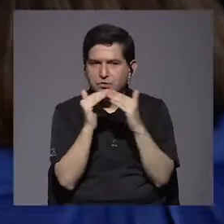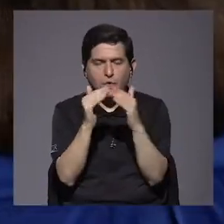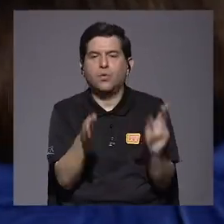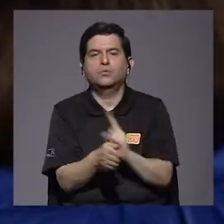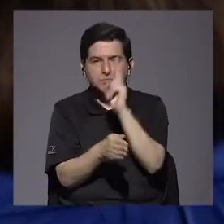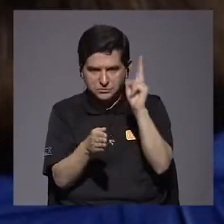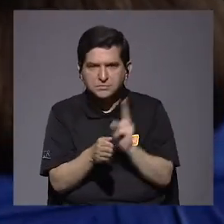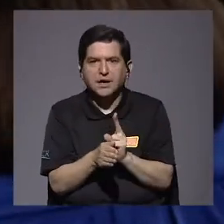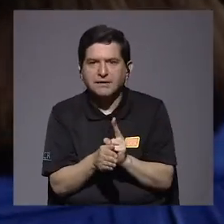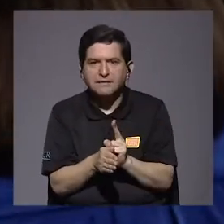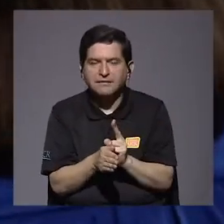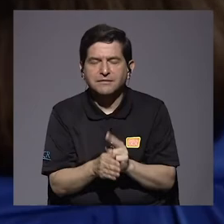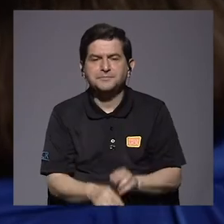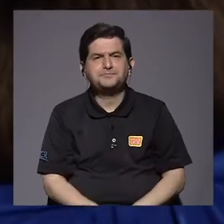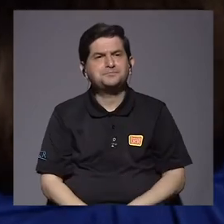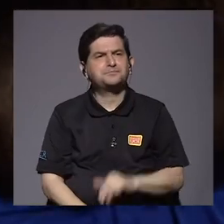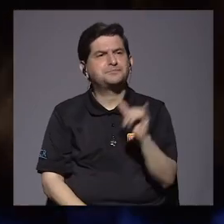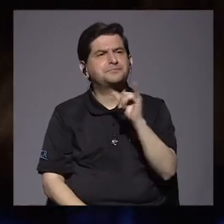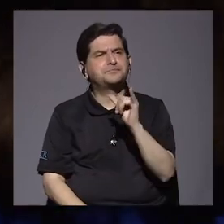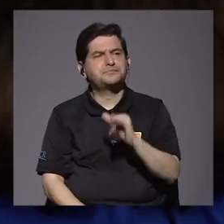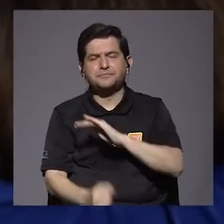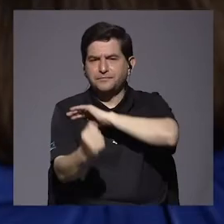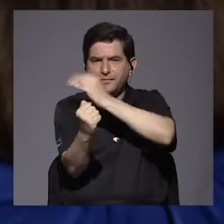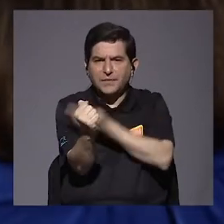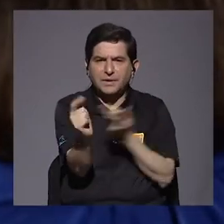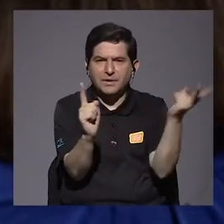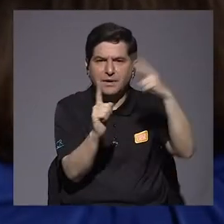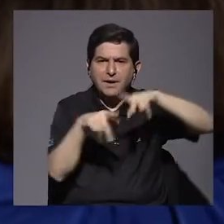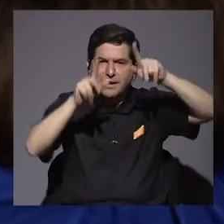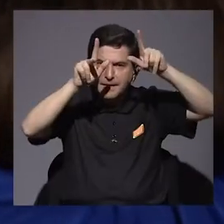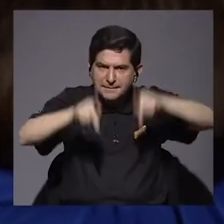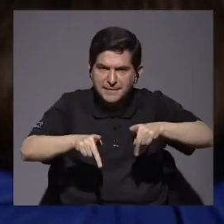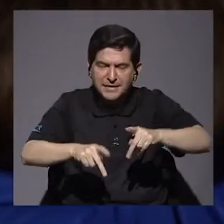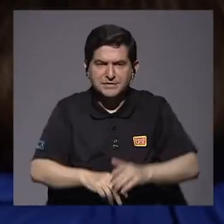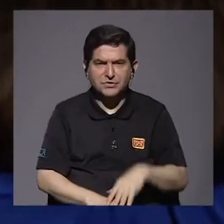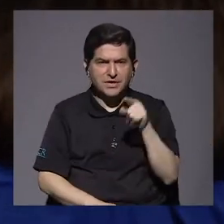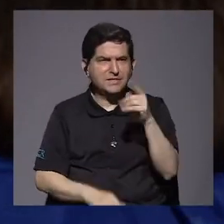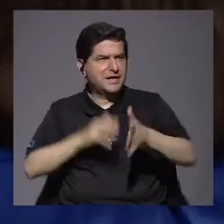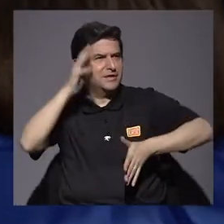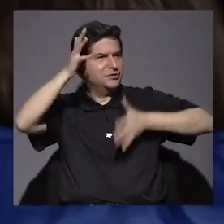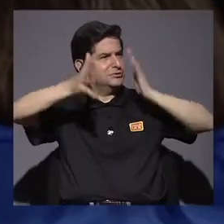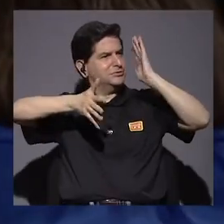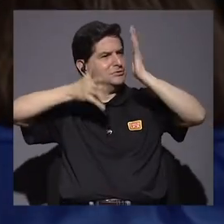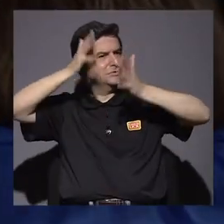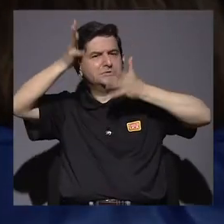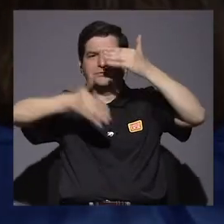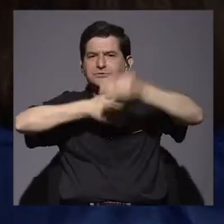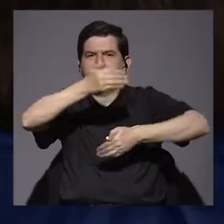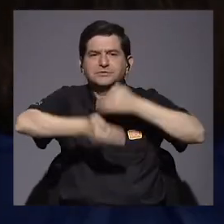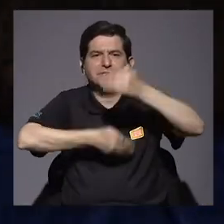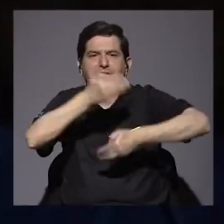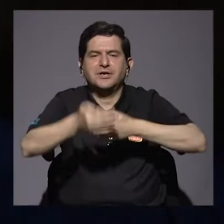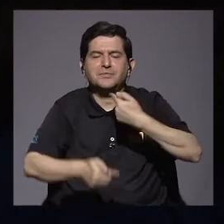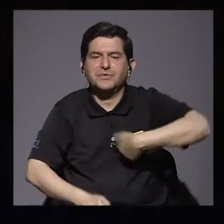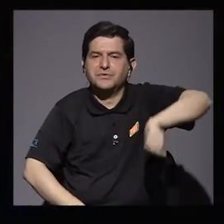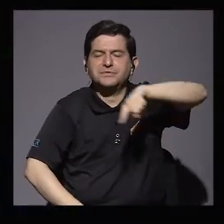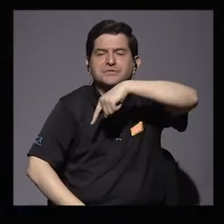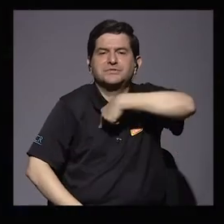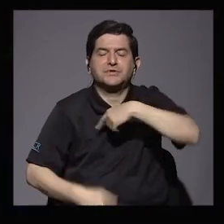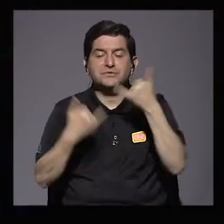poblaciones, y también hay que empoderar a las personas para que sean creativas en el proceso de lo que